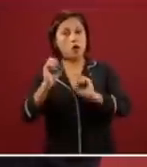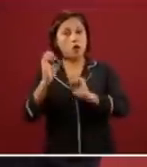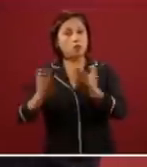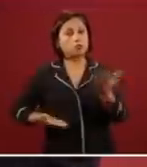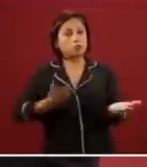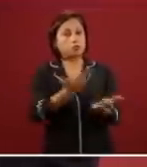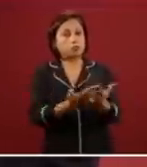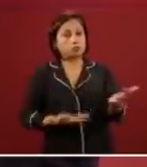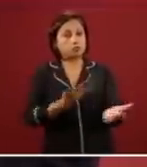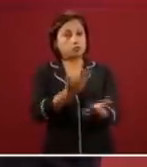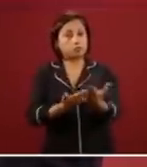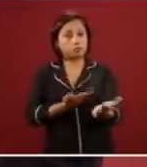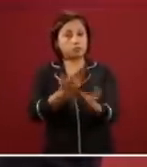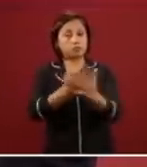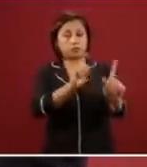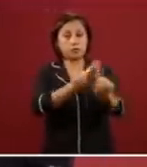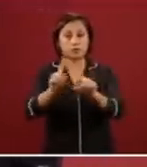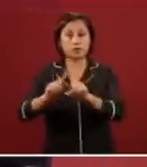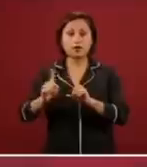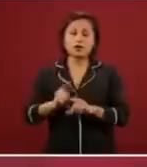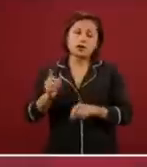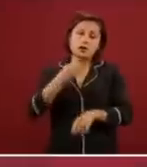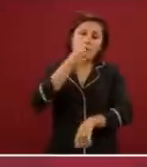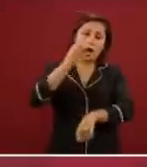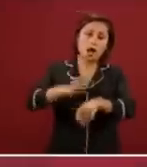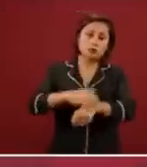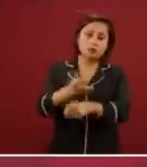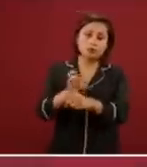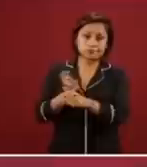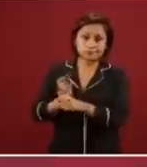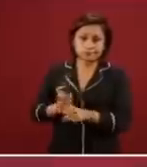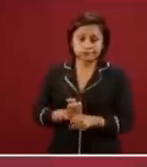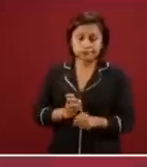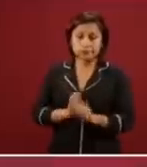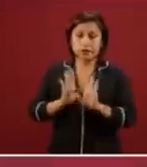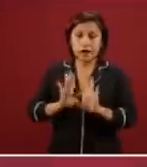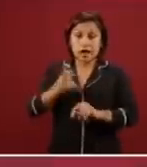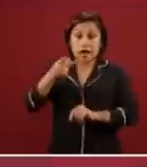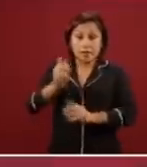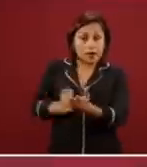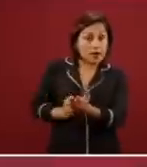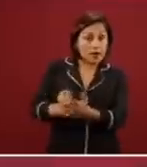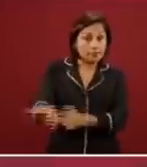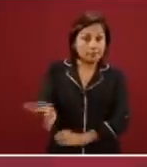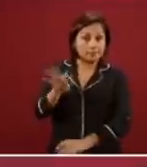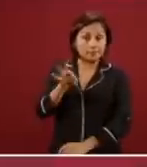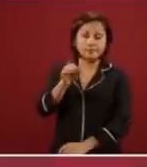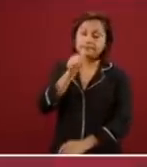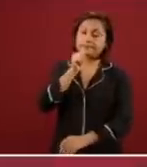propuestas en las licitaciones, pero todavía no se define nada. Además,